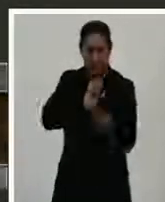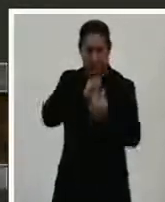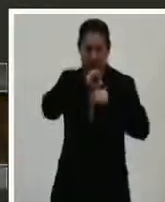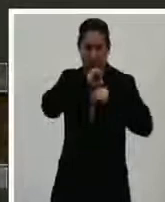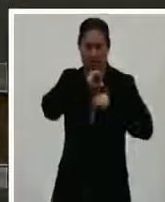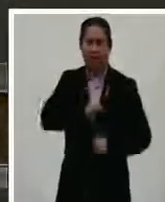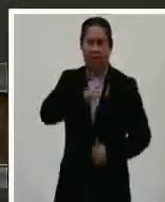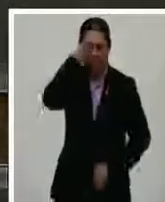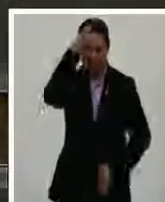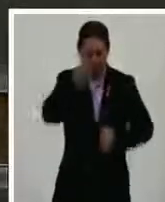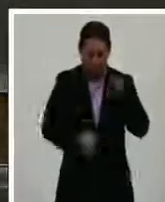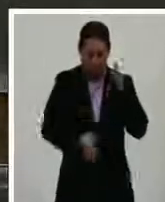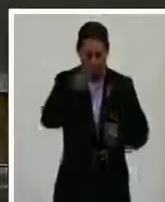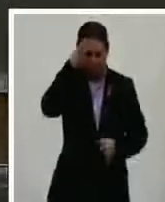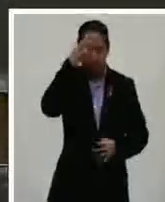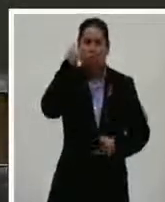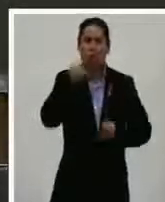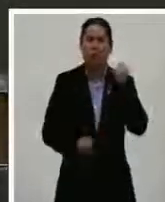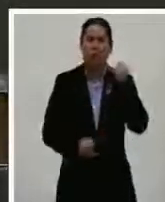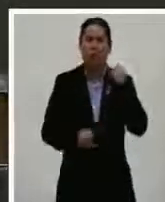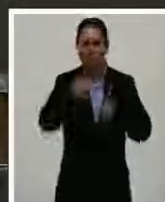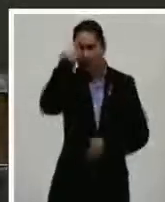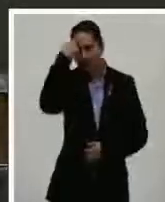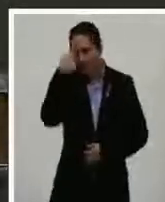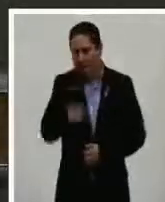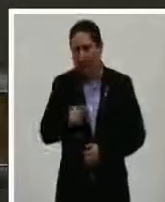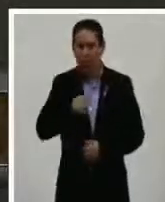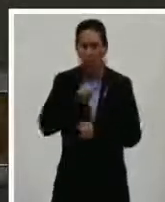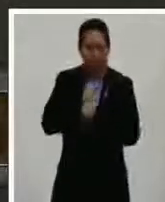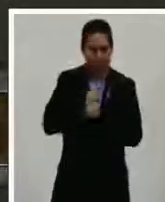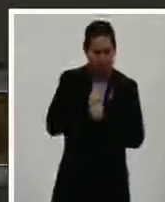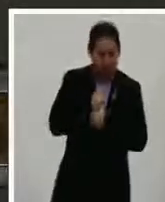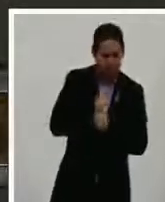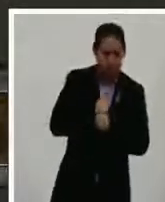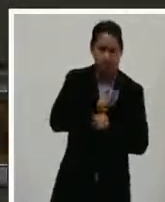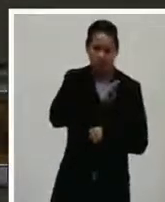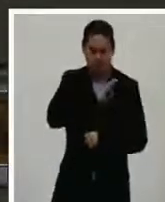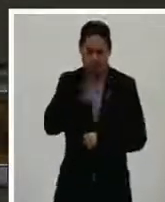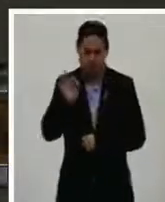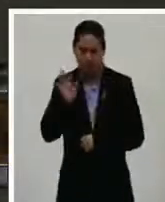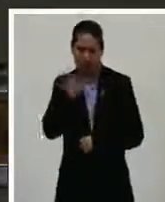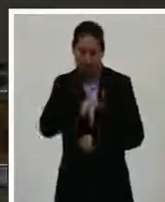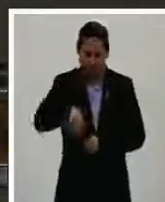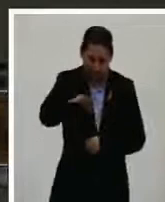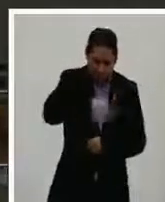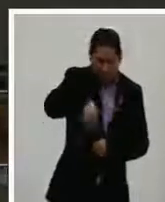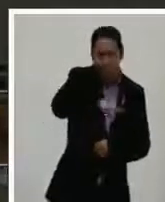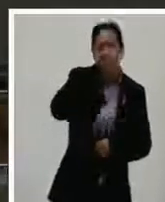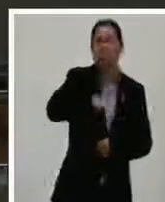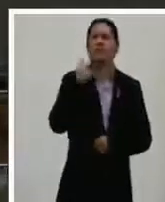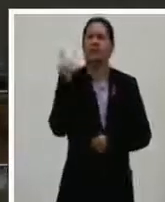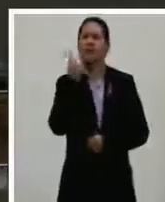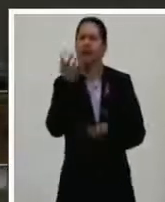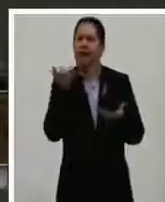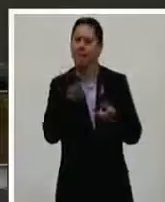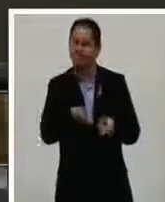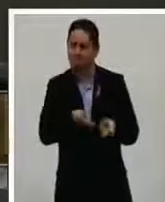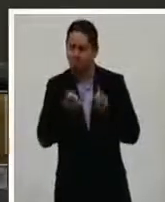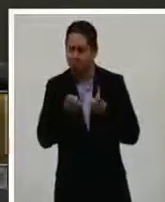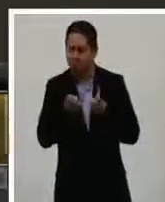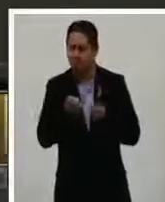entes administradores de justicia para que sea investigado al respecto sobre nuestro trámite legislativo